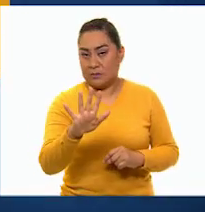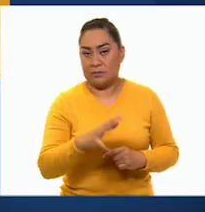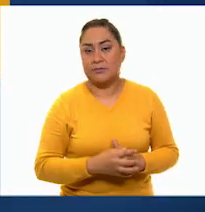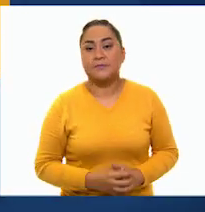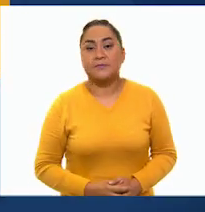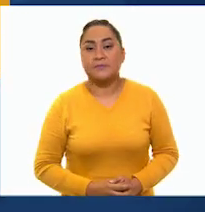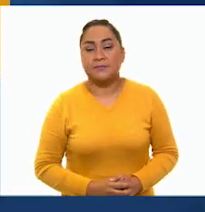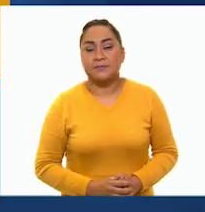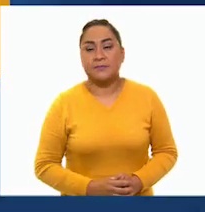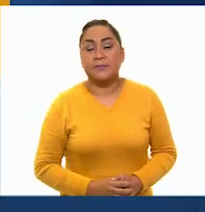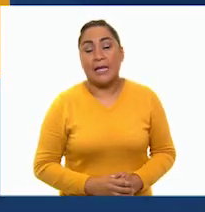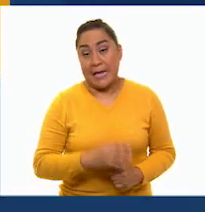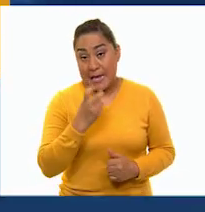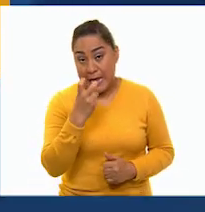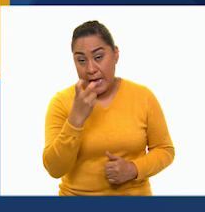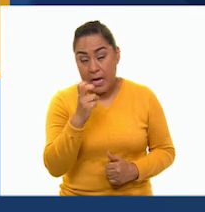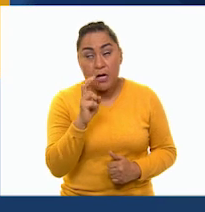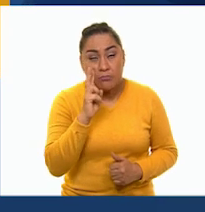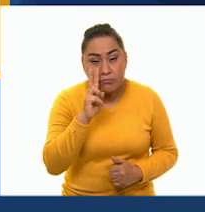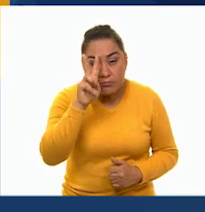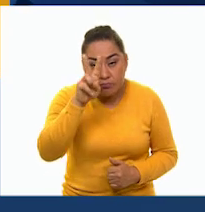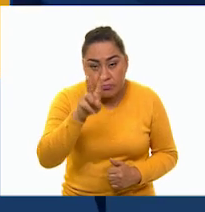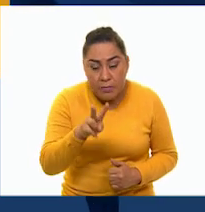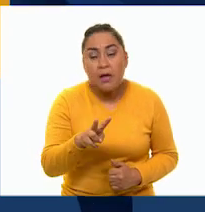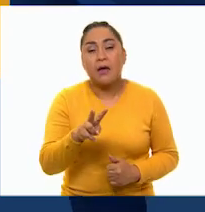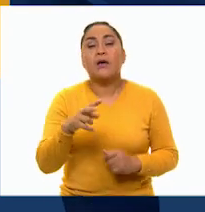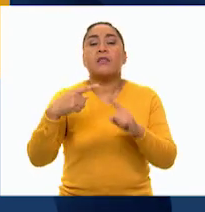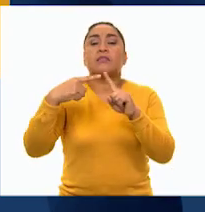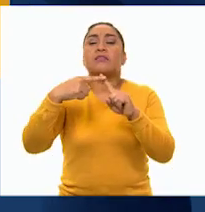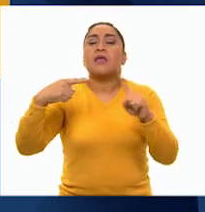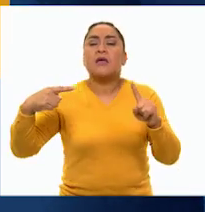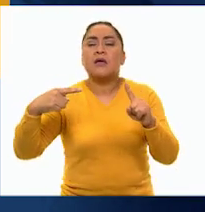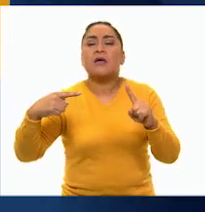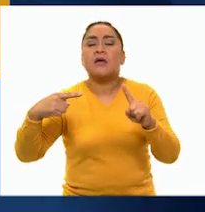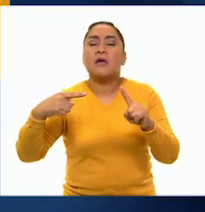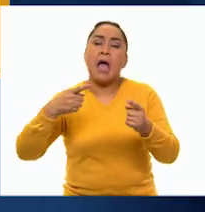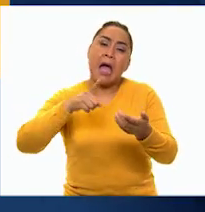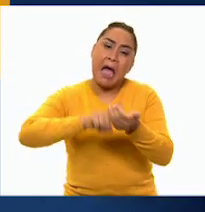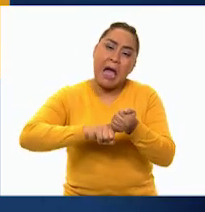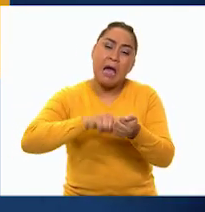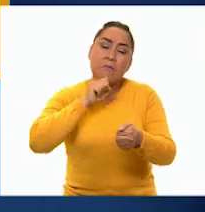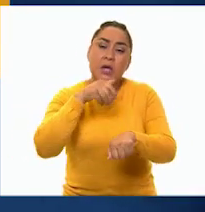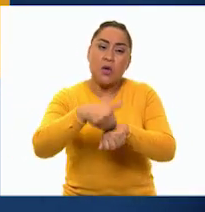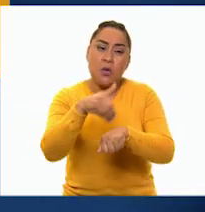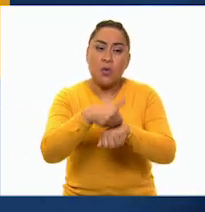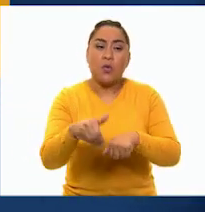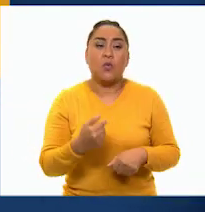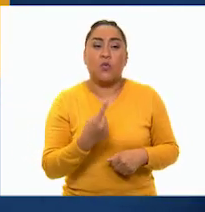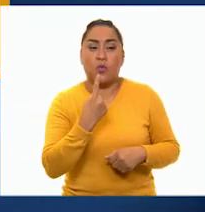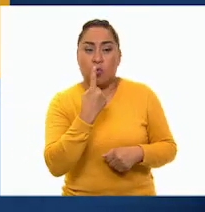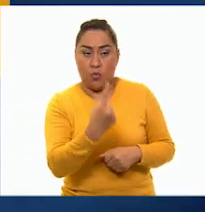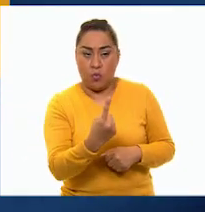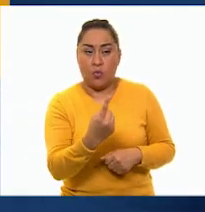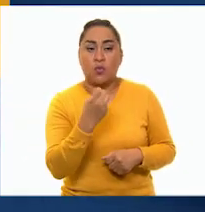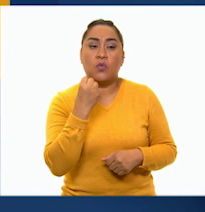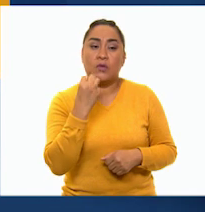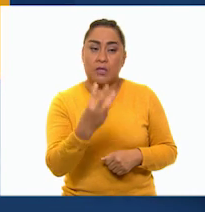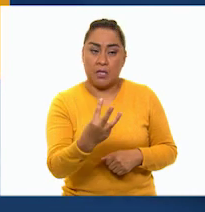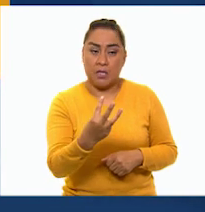45. Por lo tanto, los divisores serán 1,